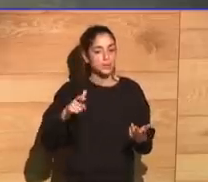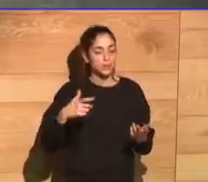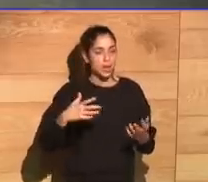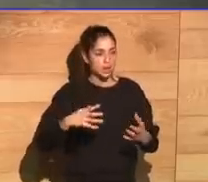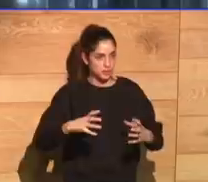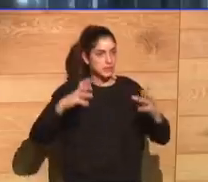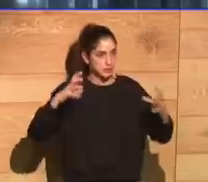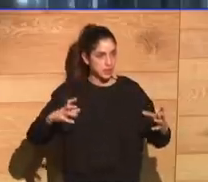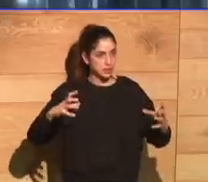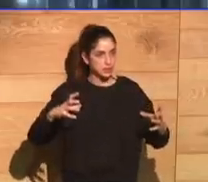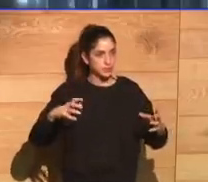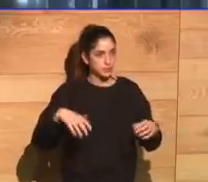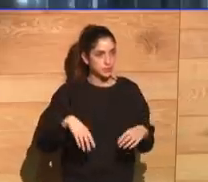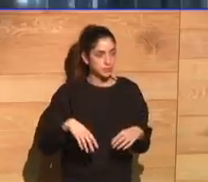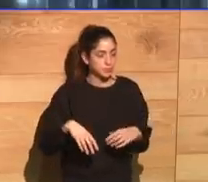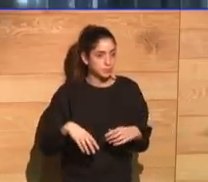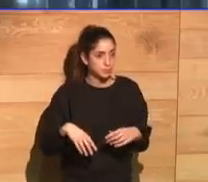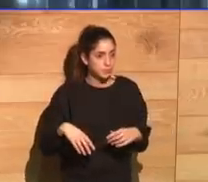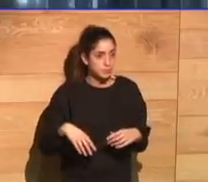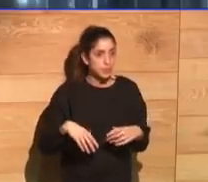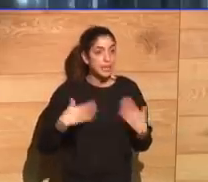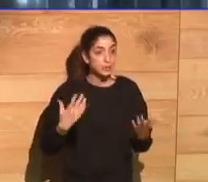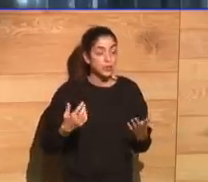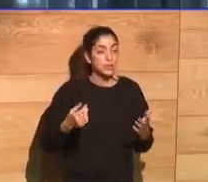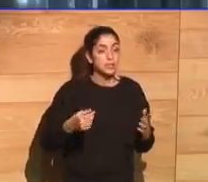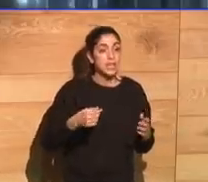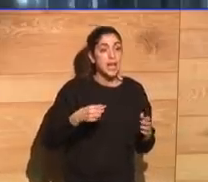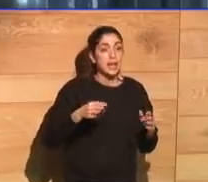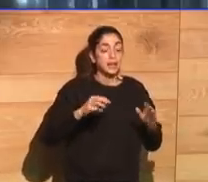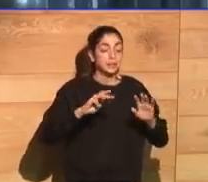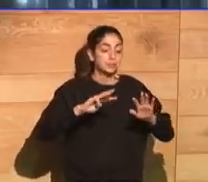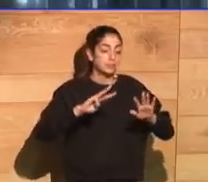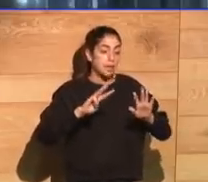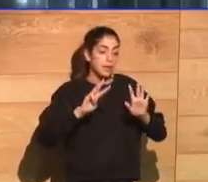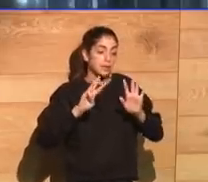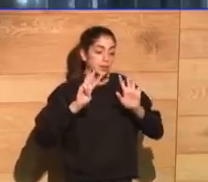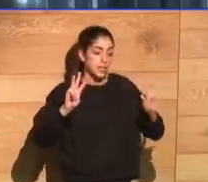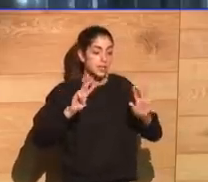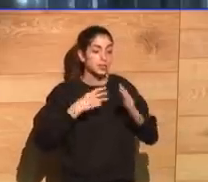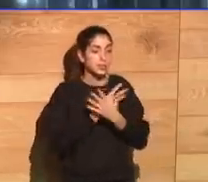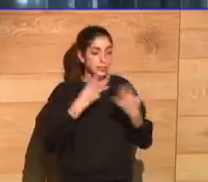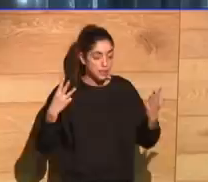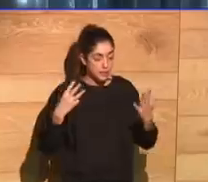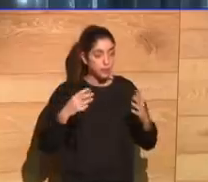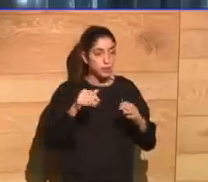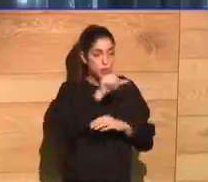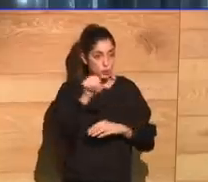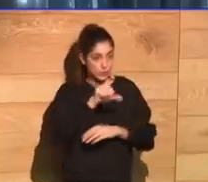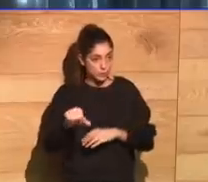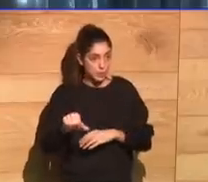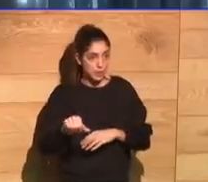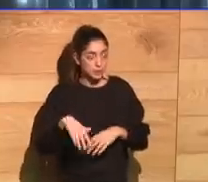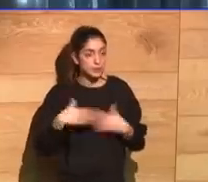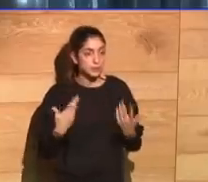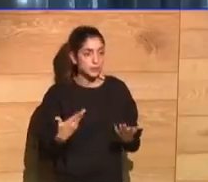verdad. Y en 18 semanas consiguió que pasara de 77 a 96 kilos, que es una auténtica salvajada.